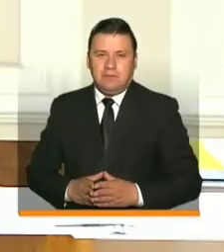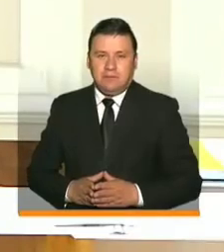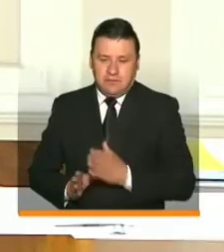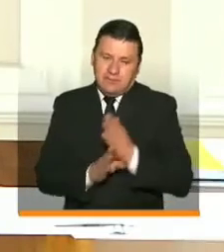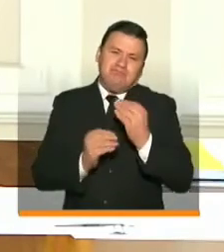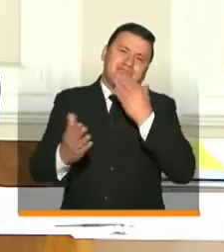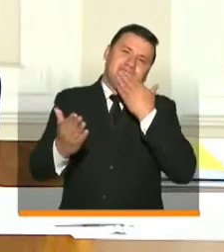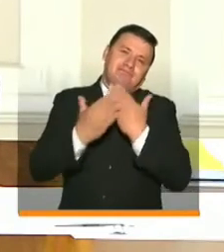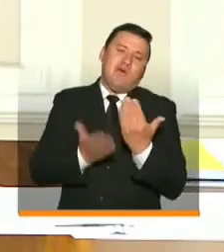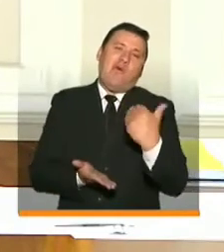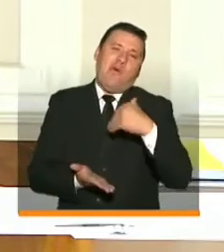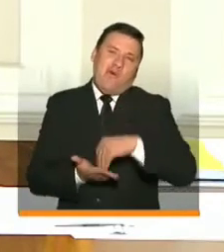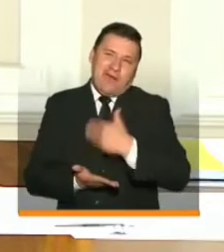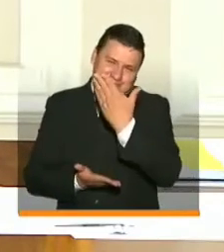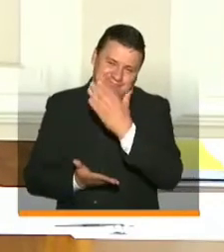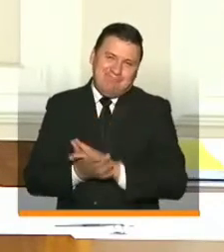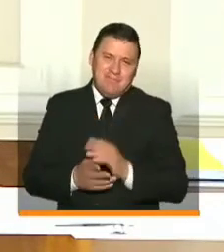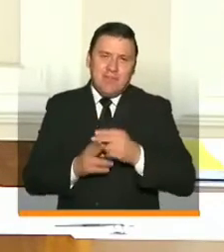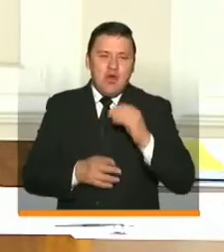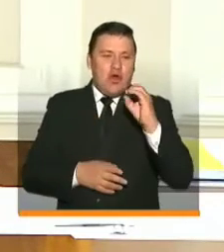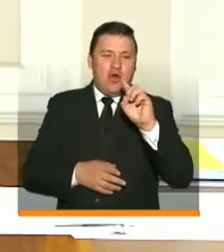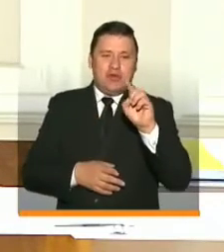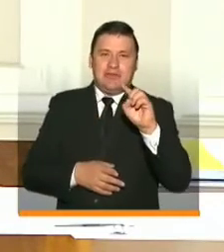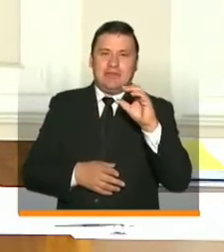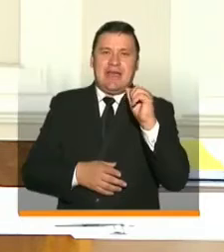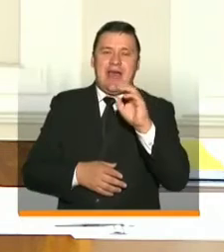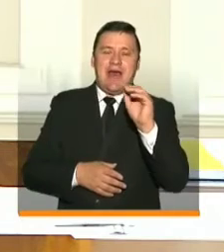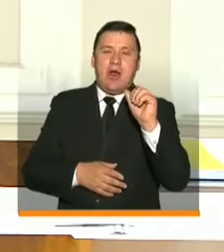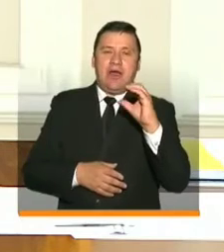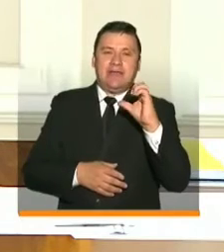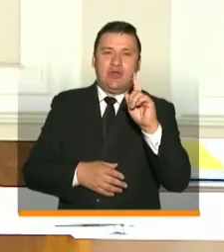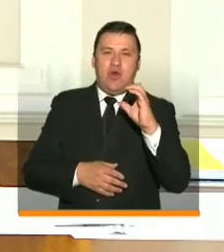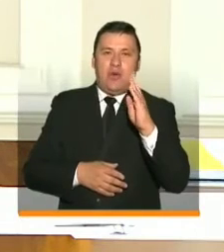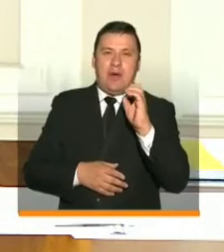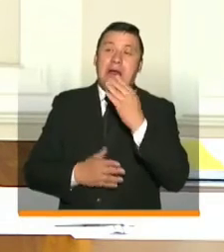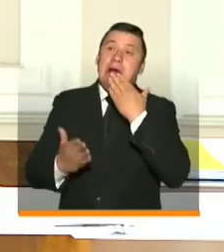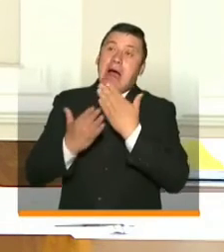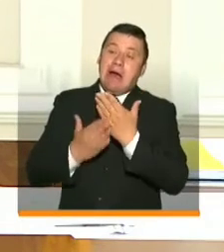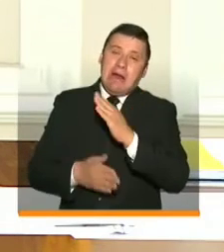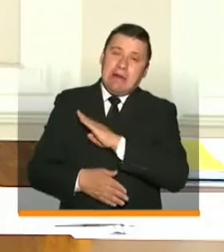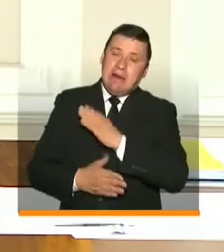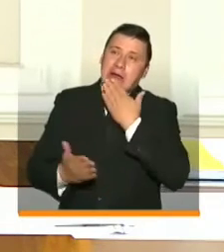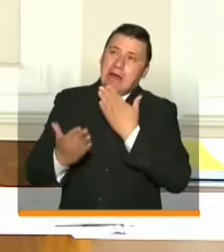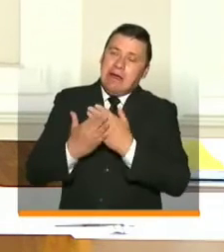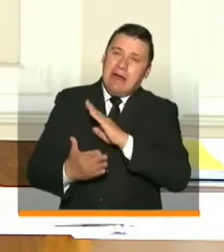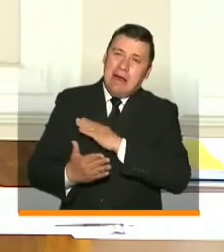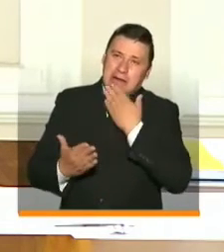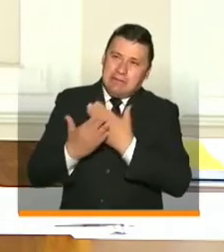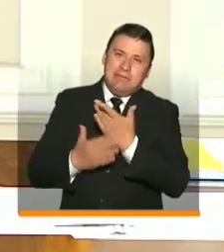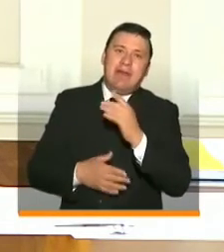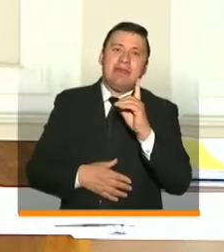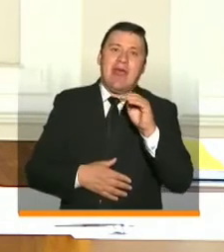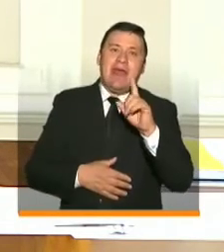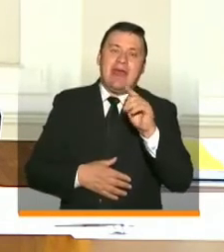Pues quiero agradecerle de nuevo a Óscar Escobar, muchas gracias alcalde, muchas gracias alcalde Juan Carlos Cárdenas, muchas gracias alcalde